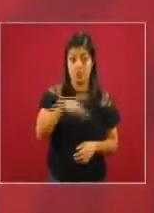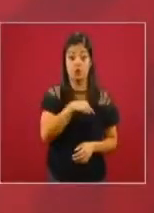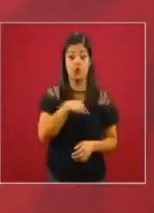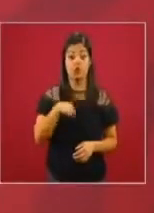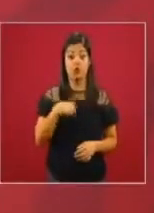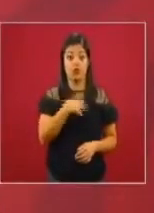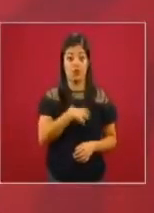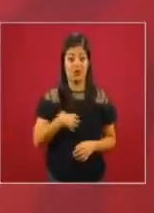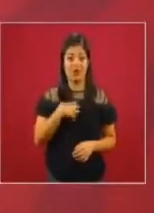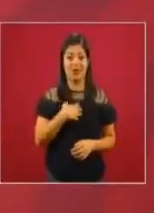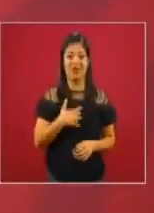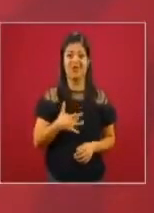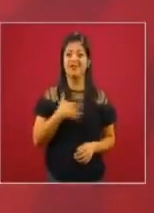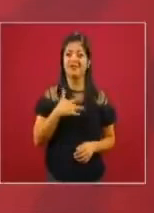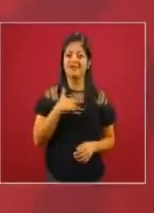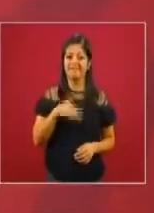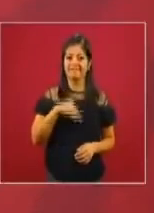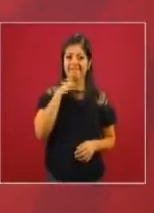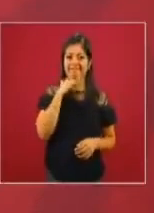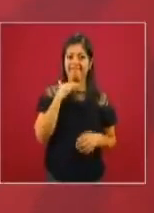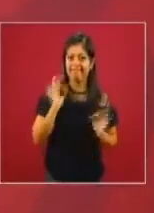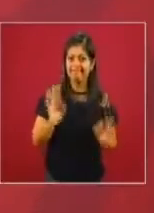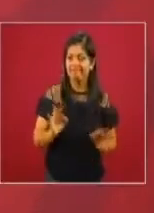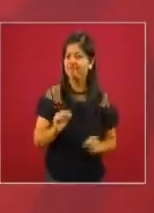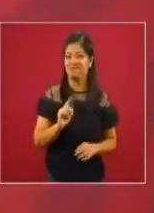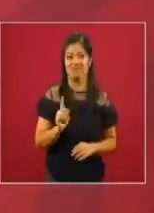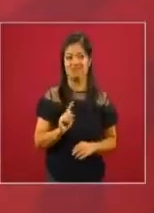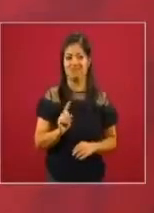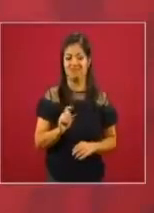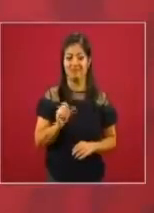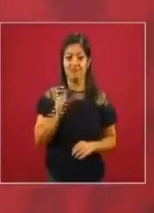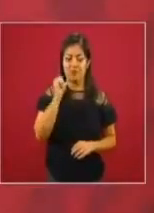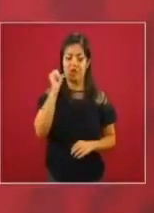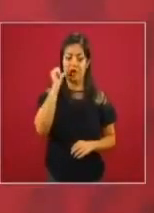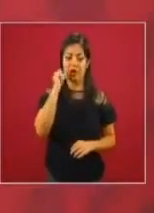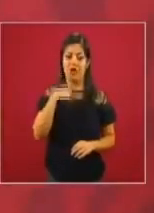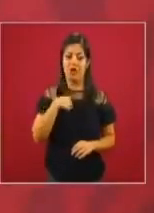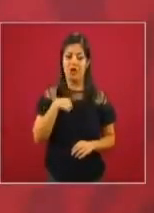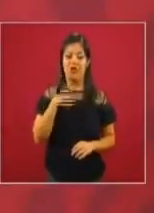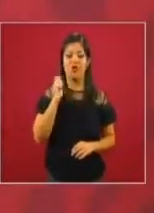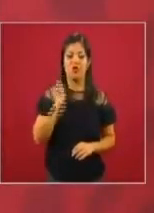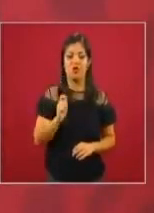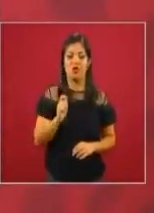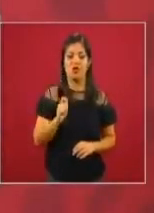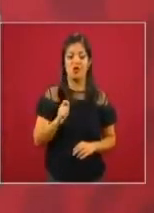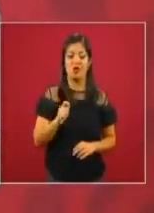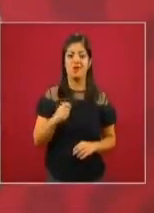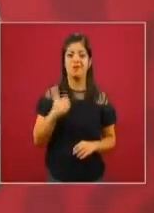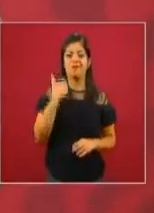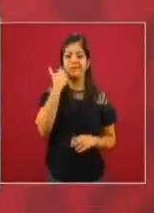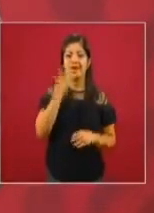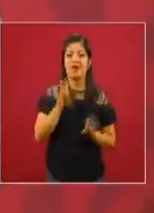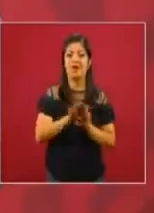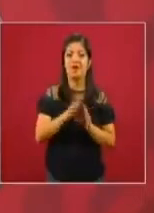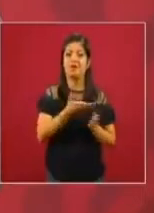presidente es un candidato en campaña permanente. Entonces,